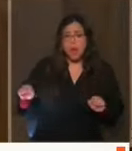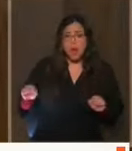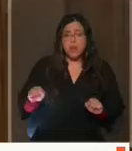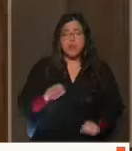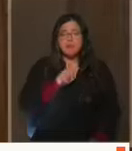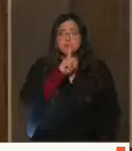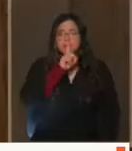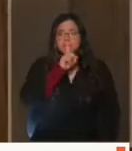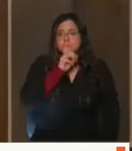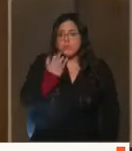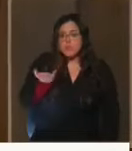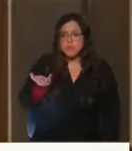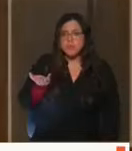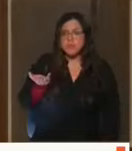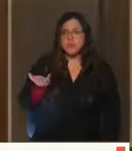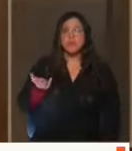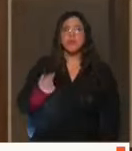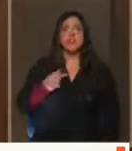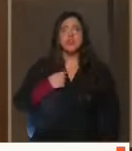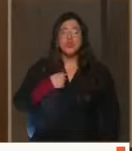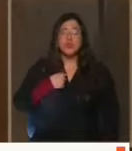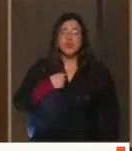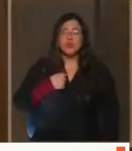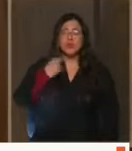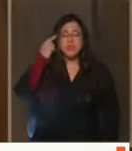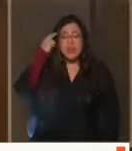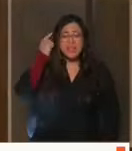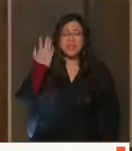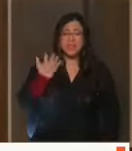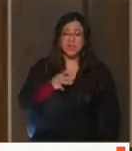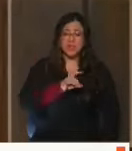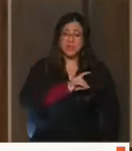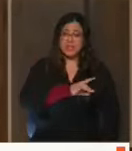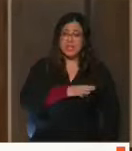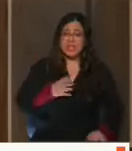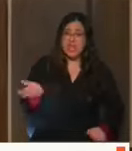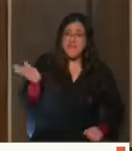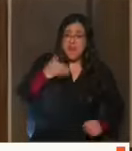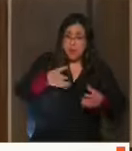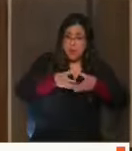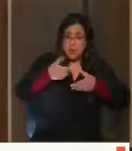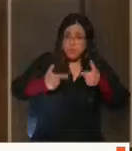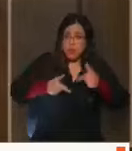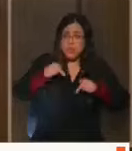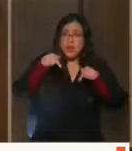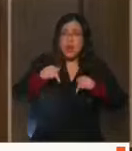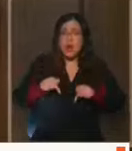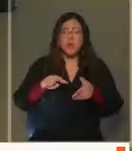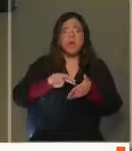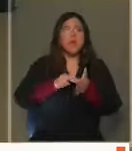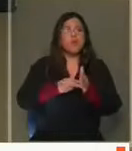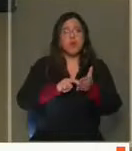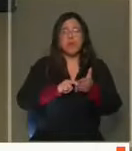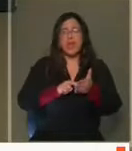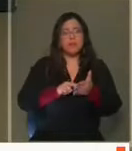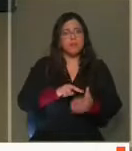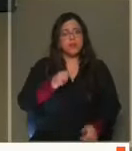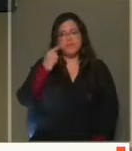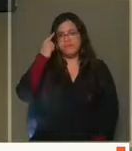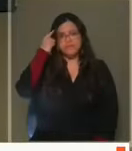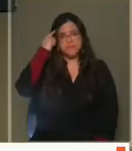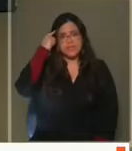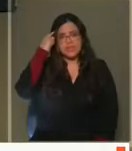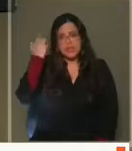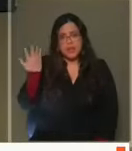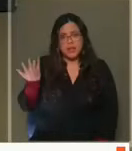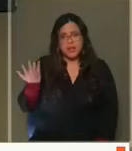hablar. Yo lo que más lamento es que hoy día Chile Vamos está viviendo una fuerte crisis moral. No es verdad,